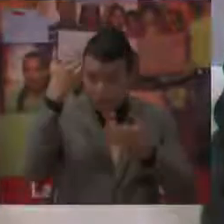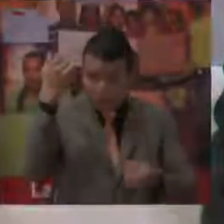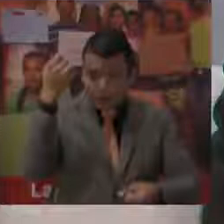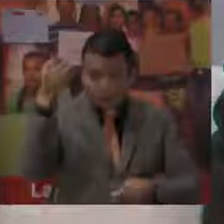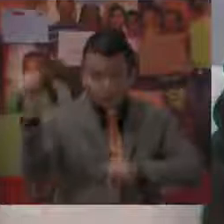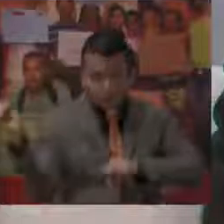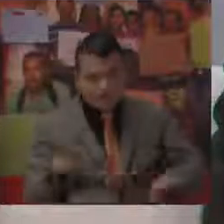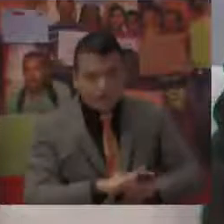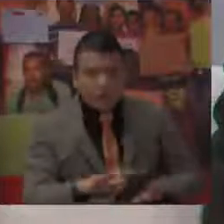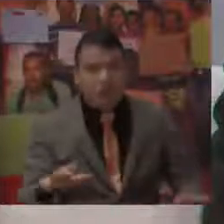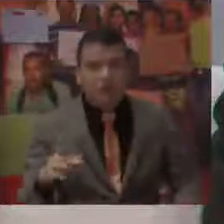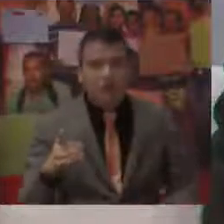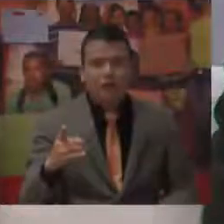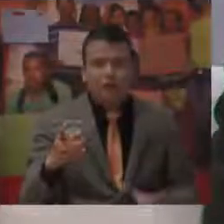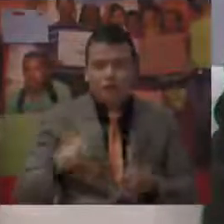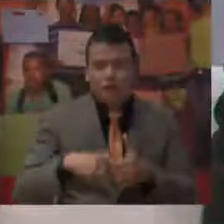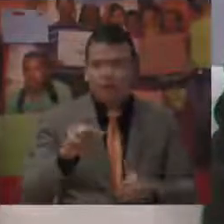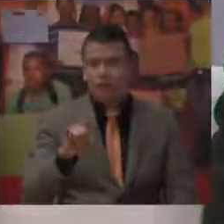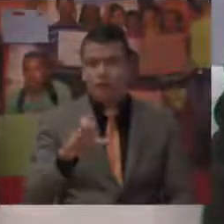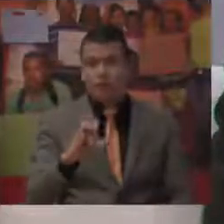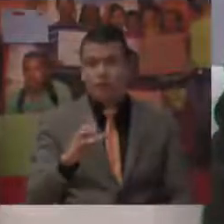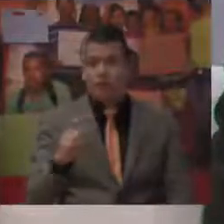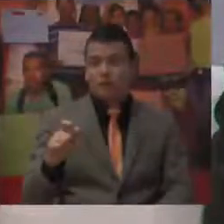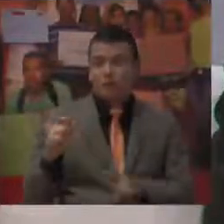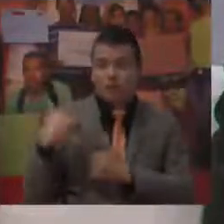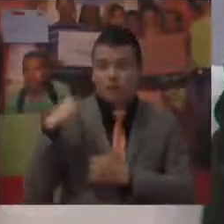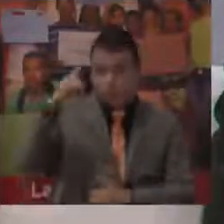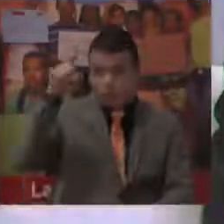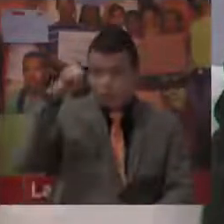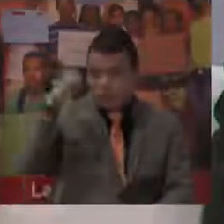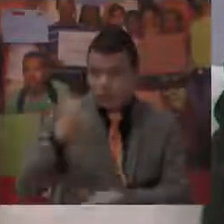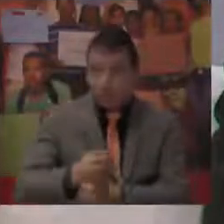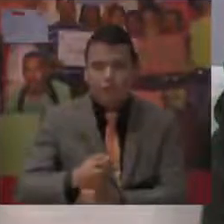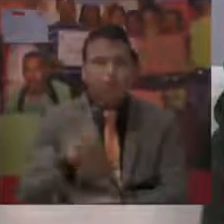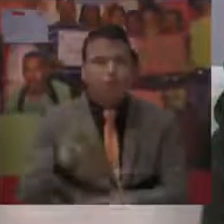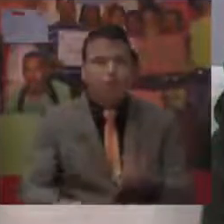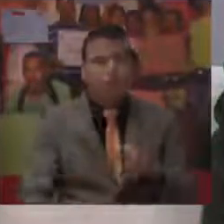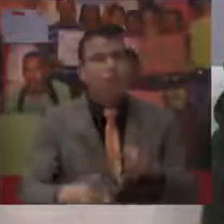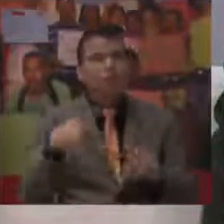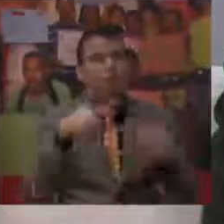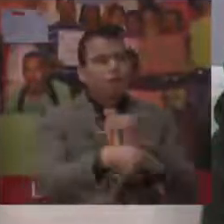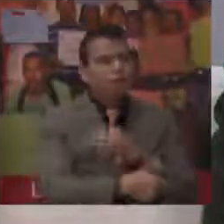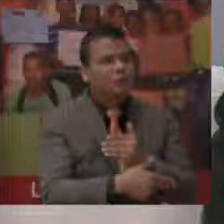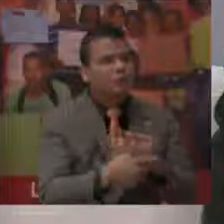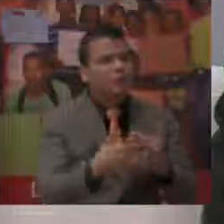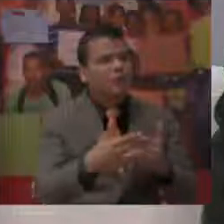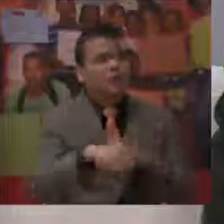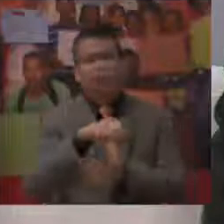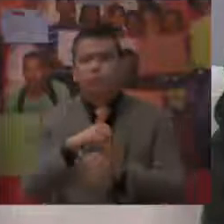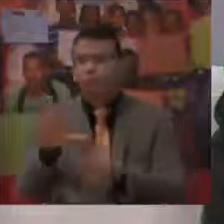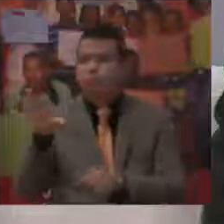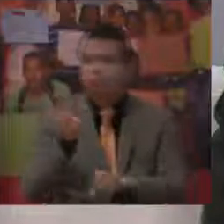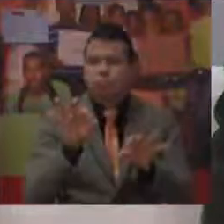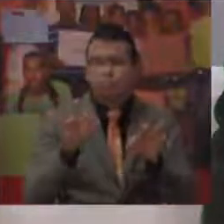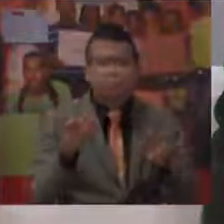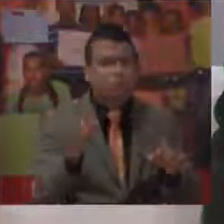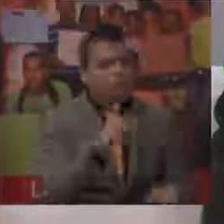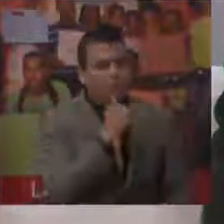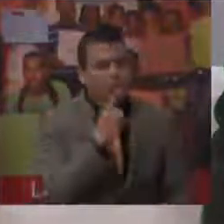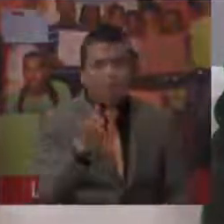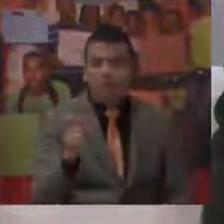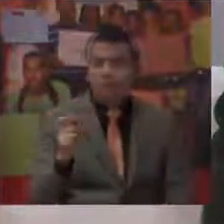autodefensas a acceder a un cargo público, a uno de libre nombramiento y remoción, ni a ser elegidos como cualquier